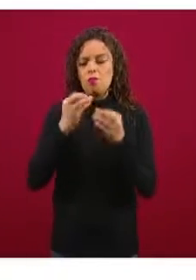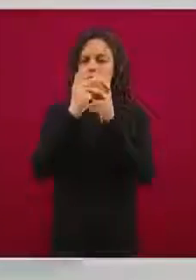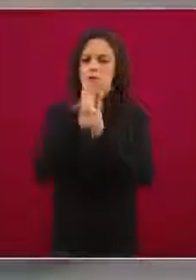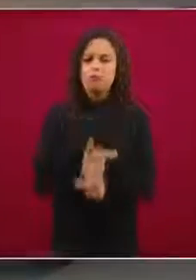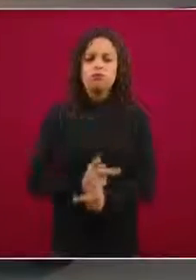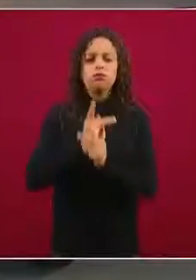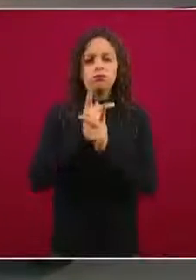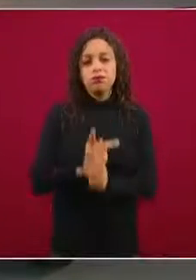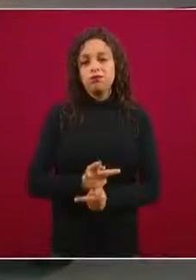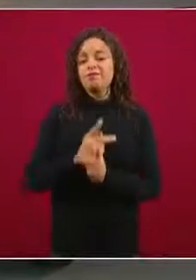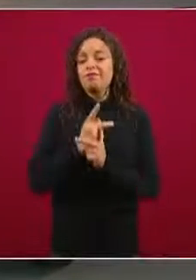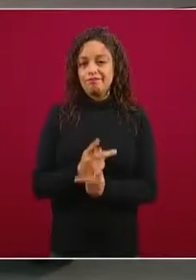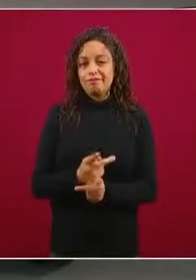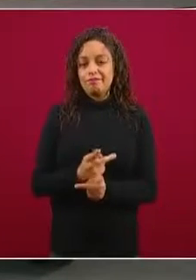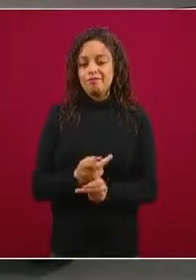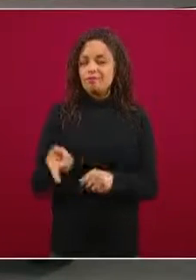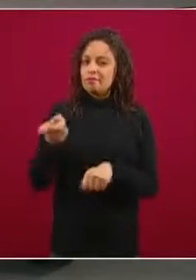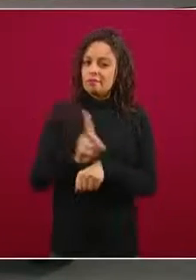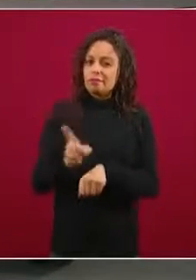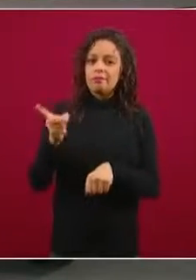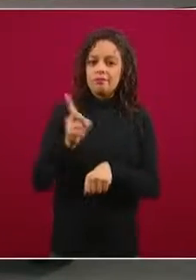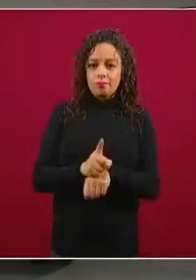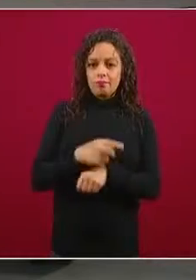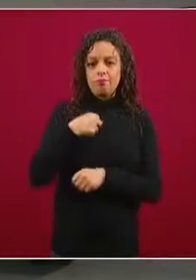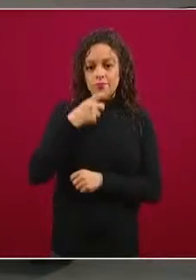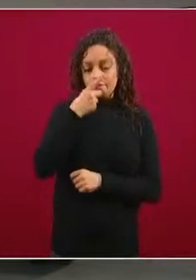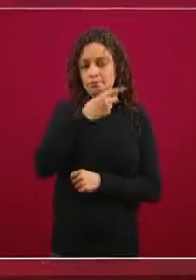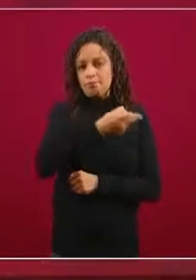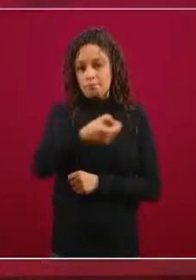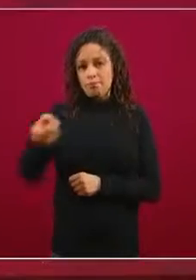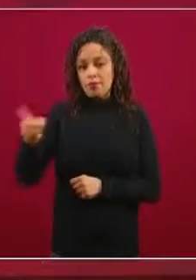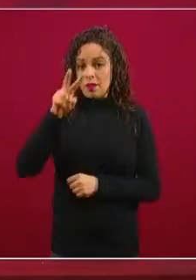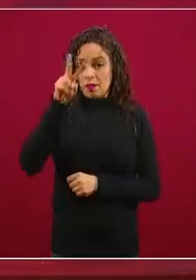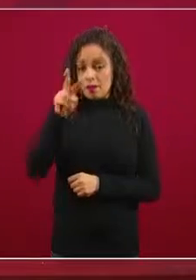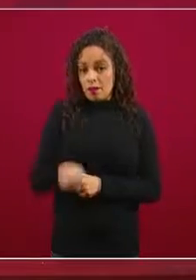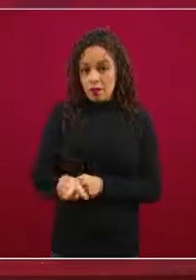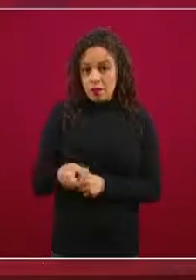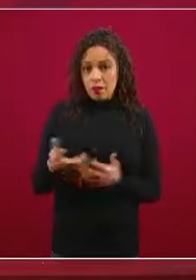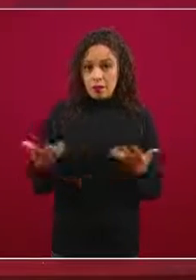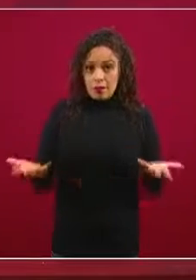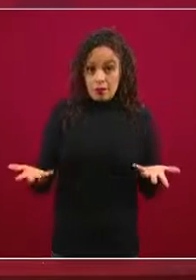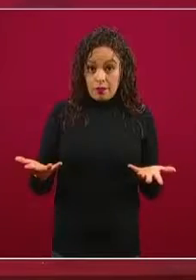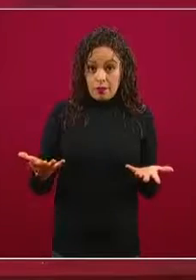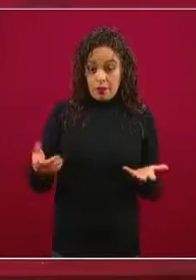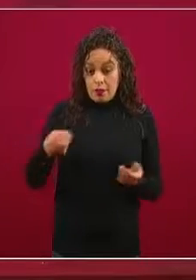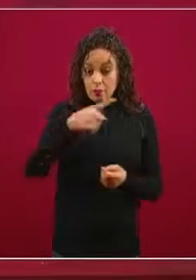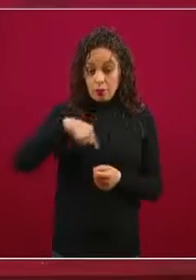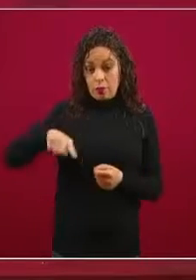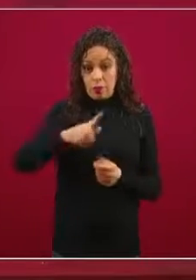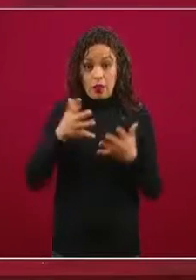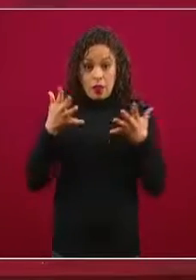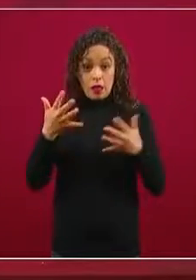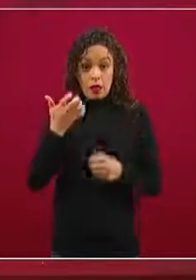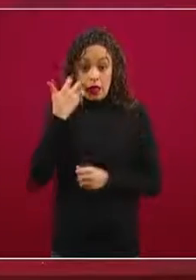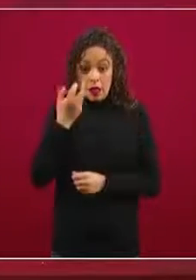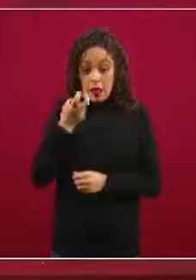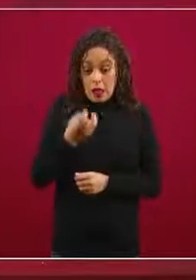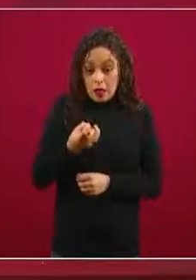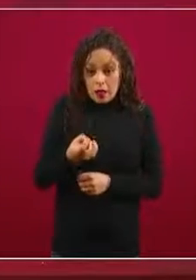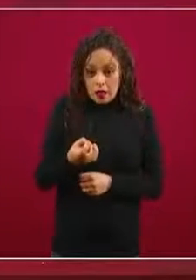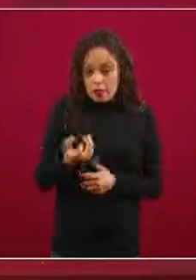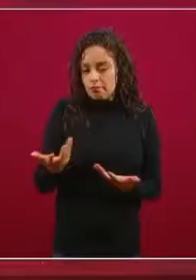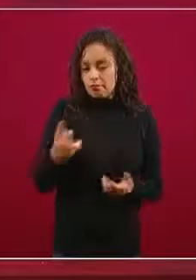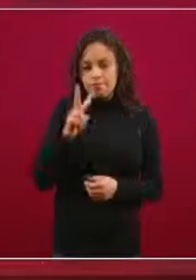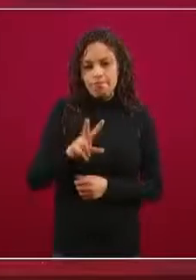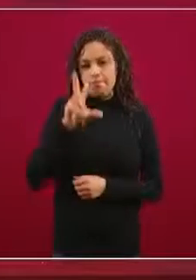día, que no es deseable estar en una situación como esta. Miles, quizá decenas o centenas o millones de